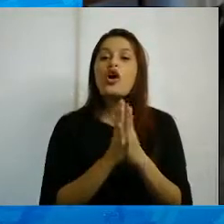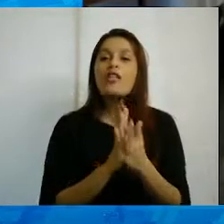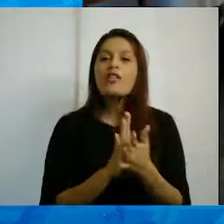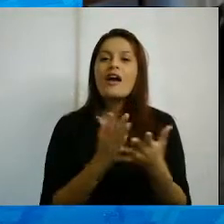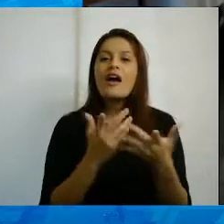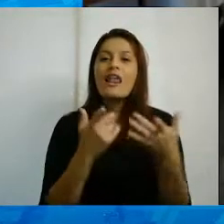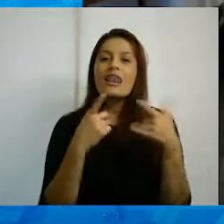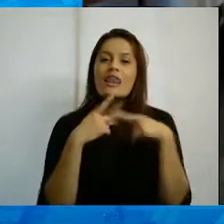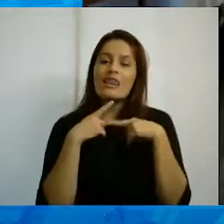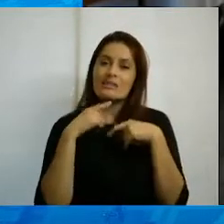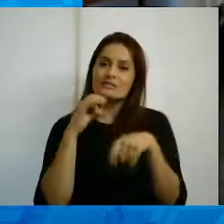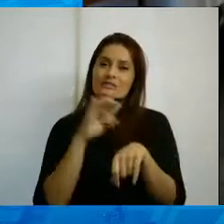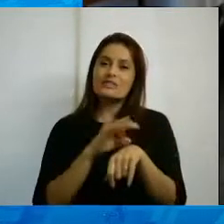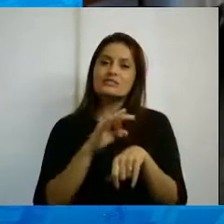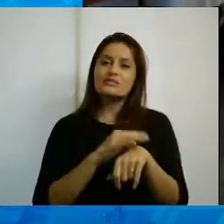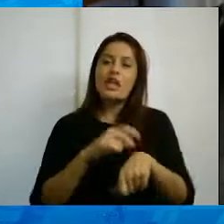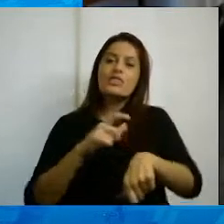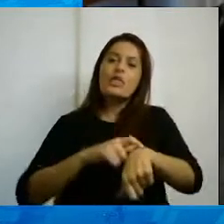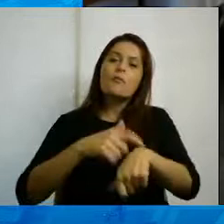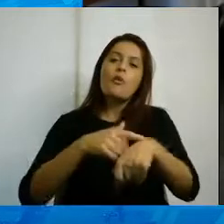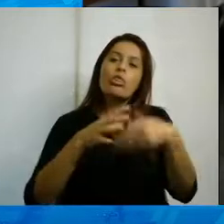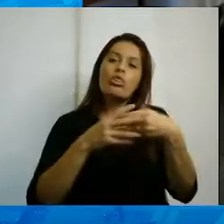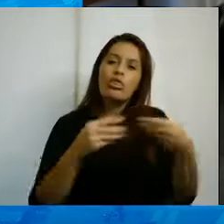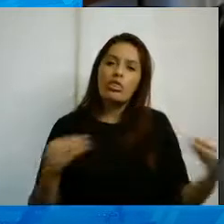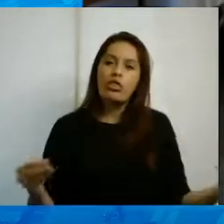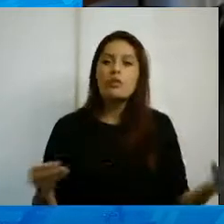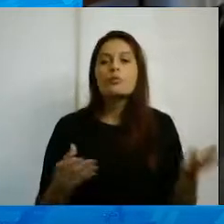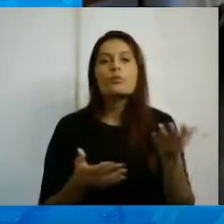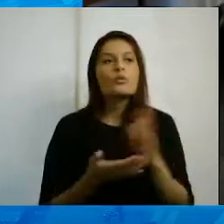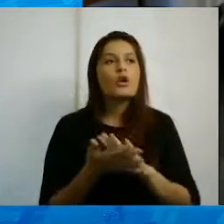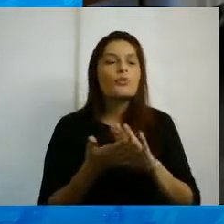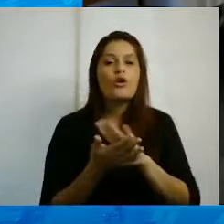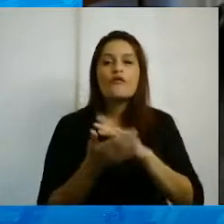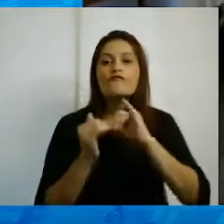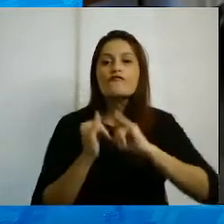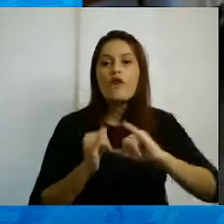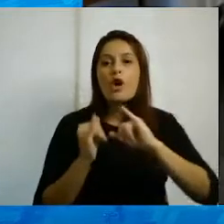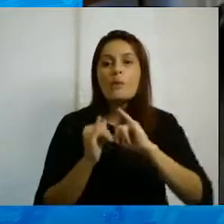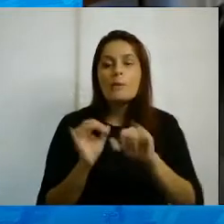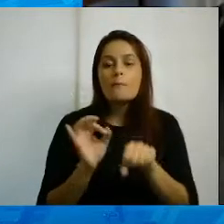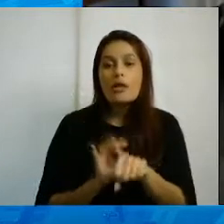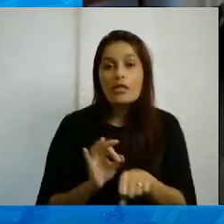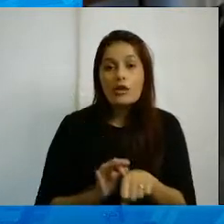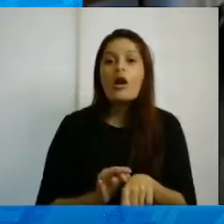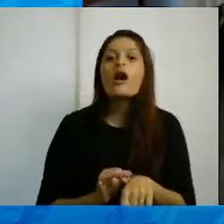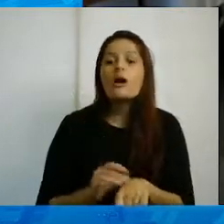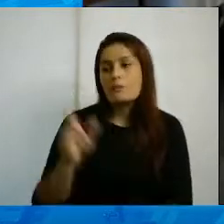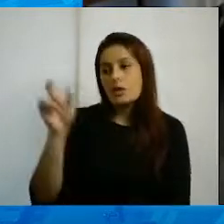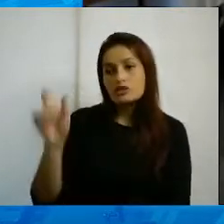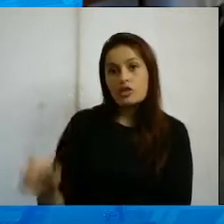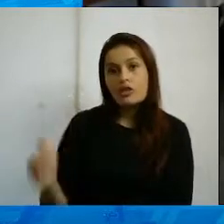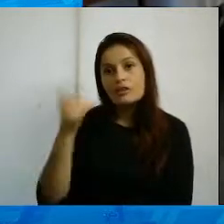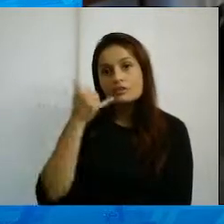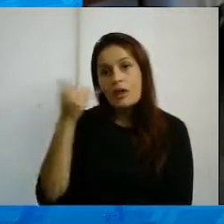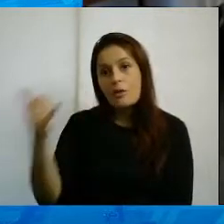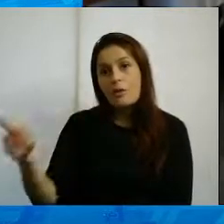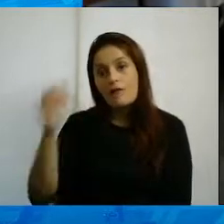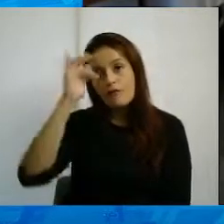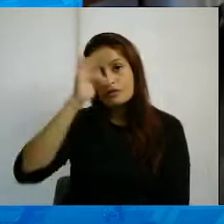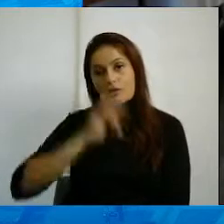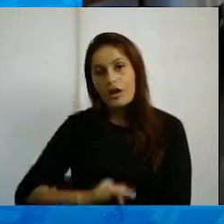rezagada. Si faltan, por ejemplo, informes médicos, lo gestionan con el funcionario y